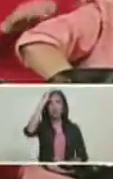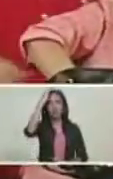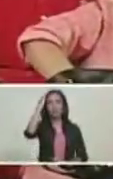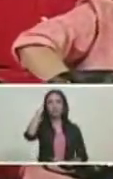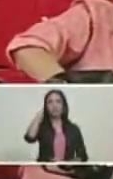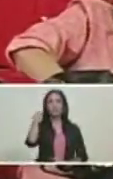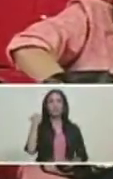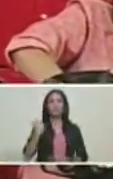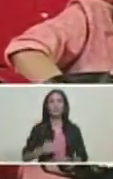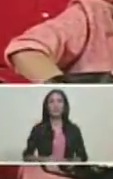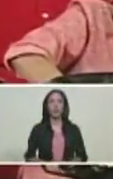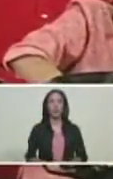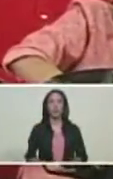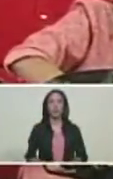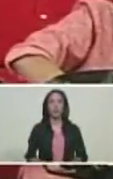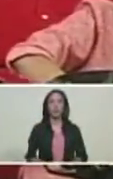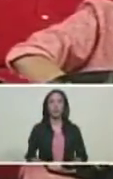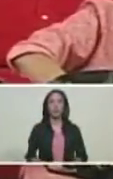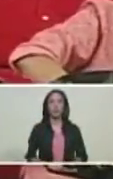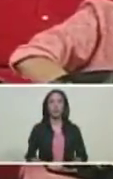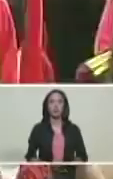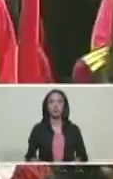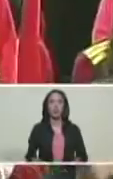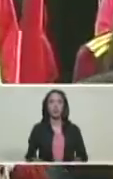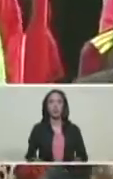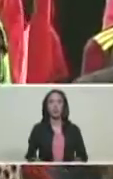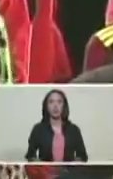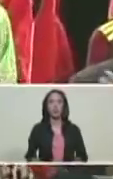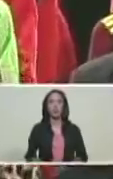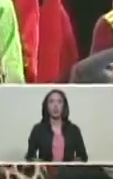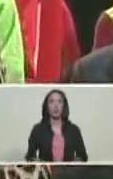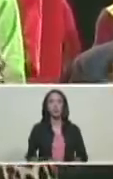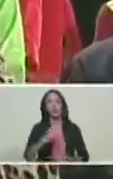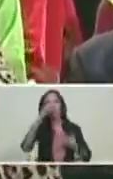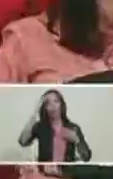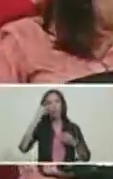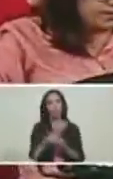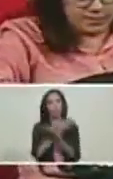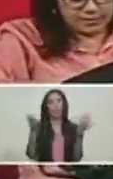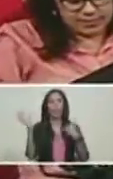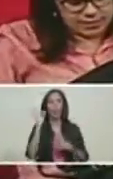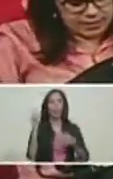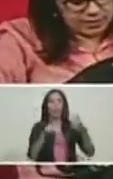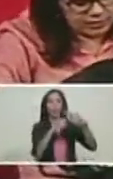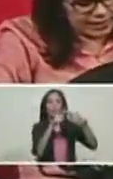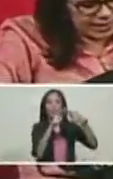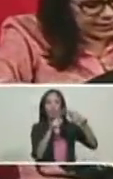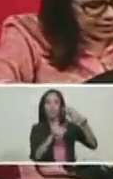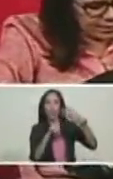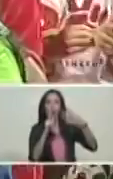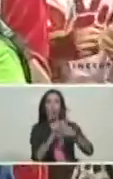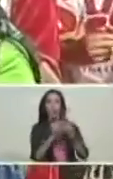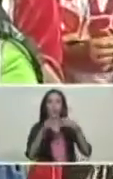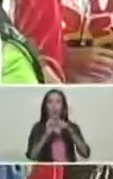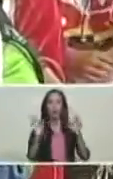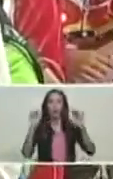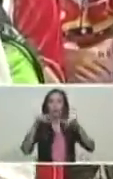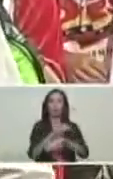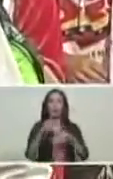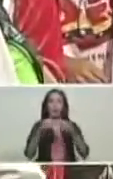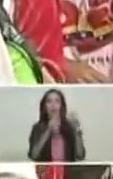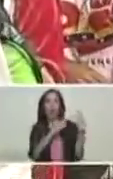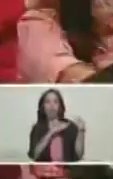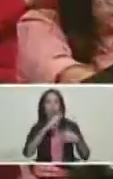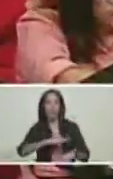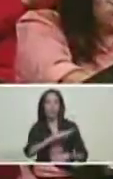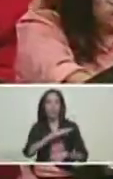doctora Marcia Cova, viceministra de Salud de Cuba. Julio César García, jefe de las misiones cubanas en